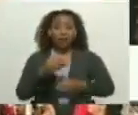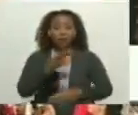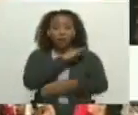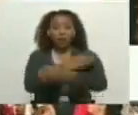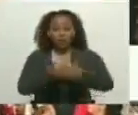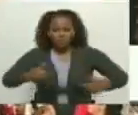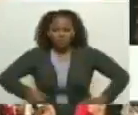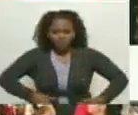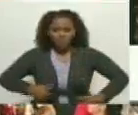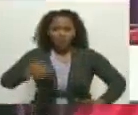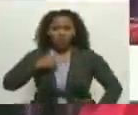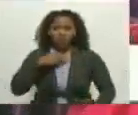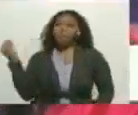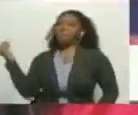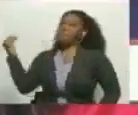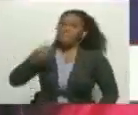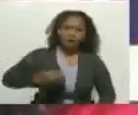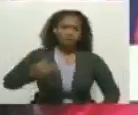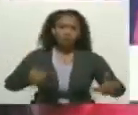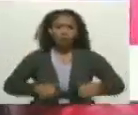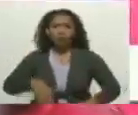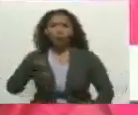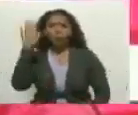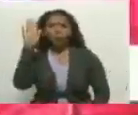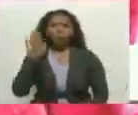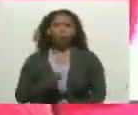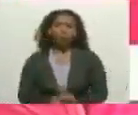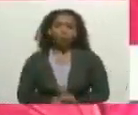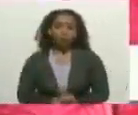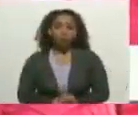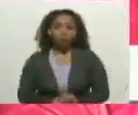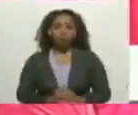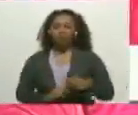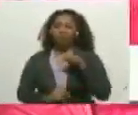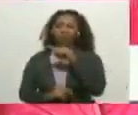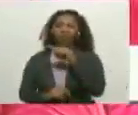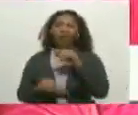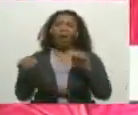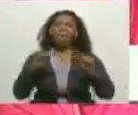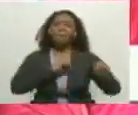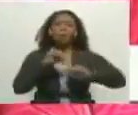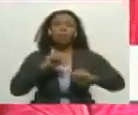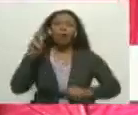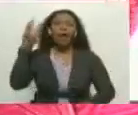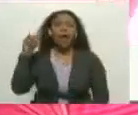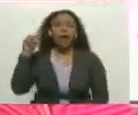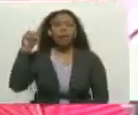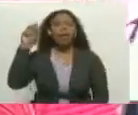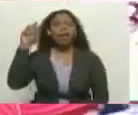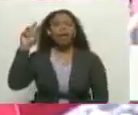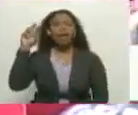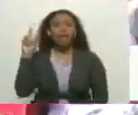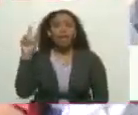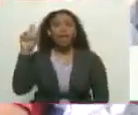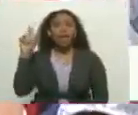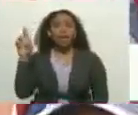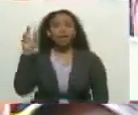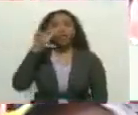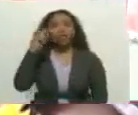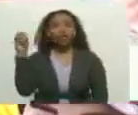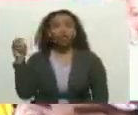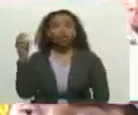Nos da fuerza. Es el juramento del Samandehuere, allá del movimiento del MBR 200. Y nos da fuerza. Y